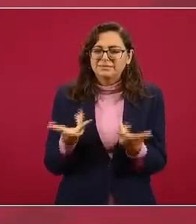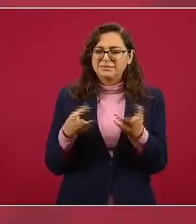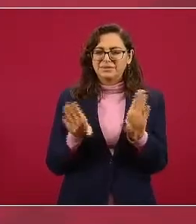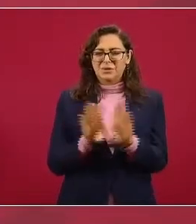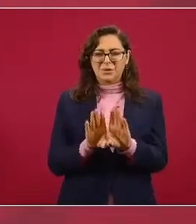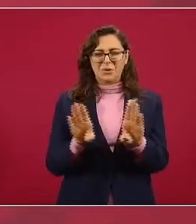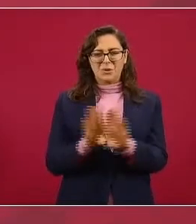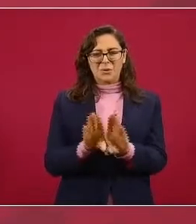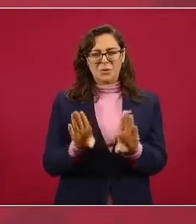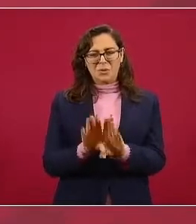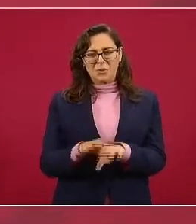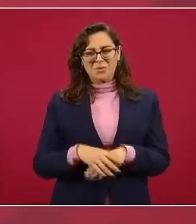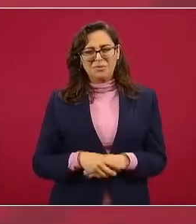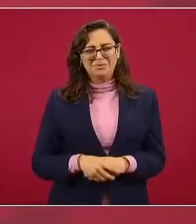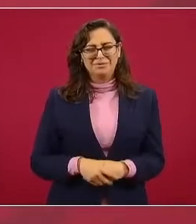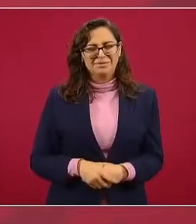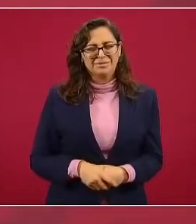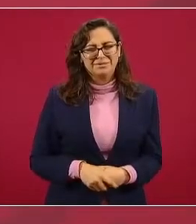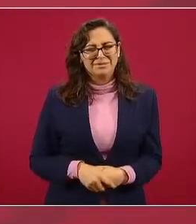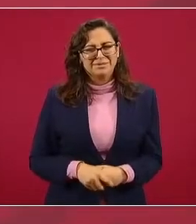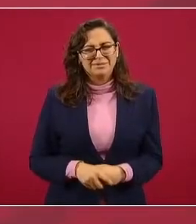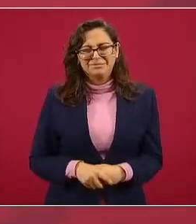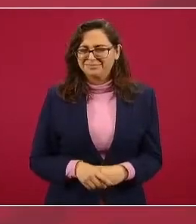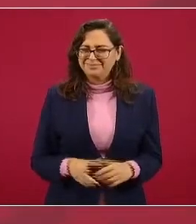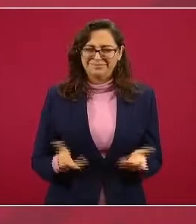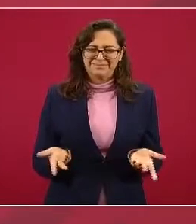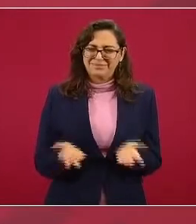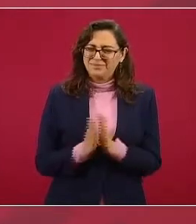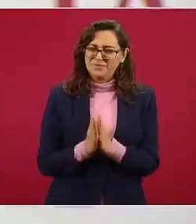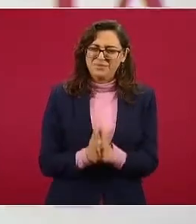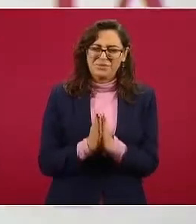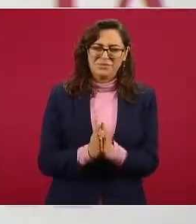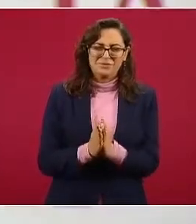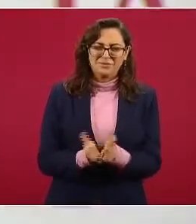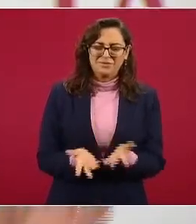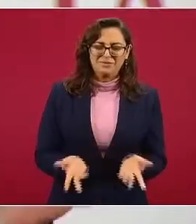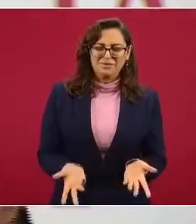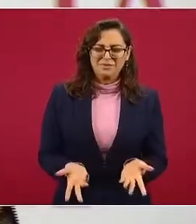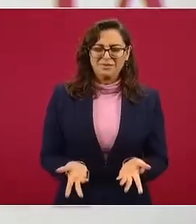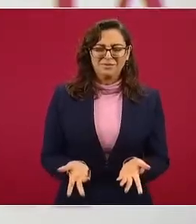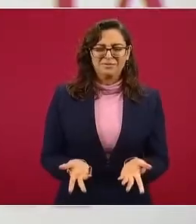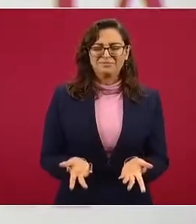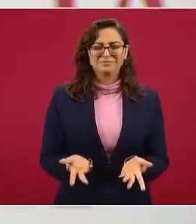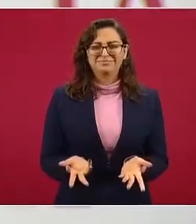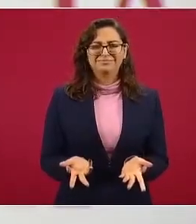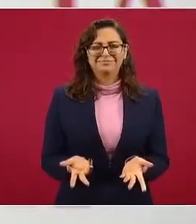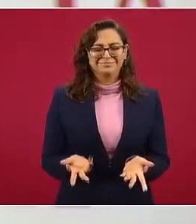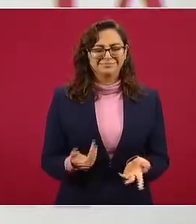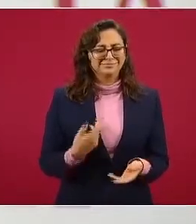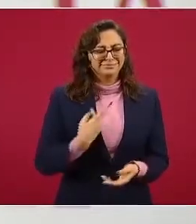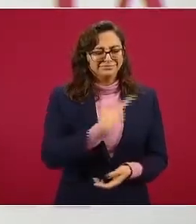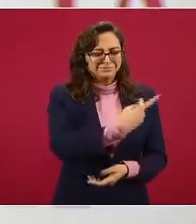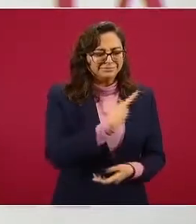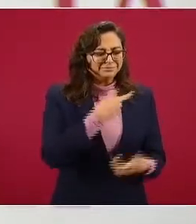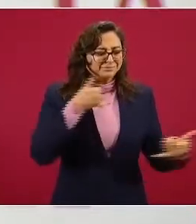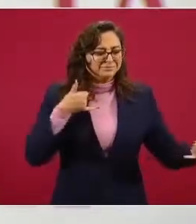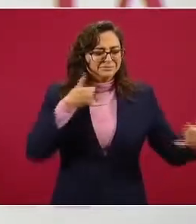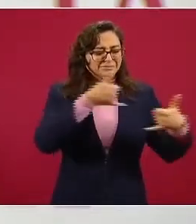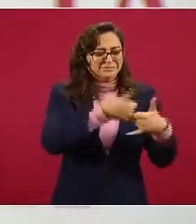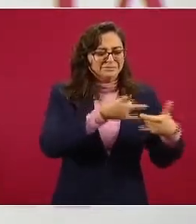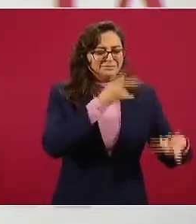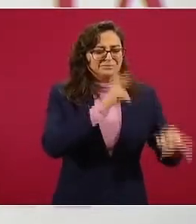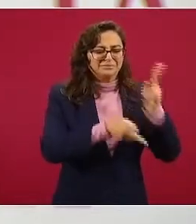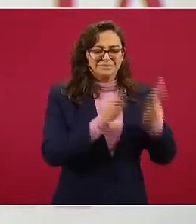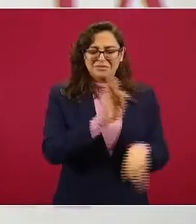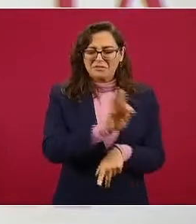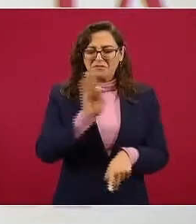Entonces, primero, no aconteció así. Es fácil verificar eso por las fechas y la cronología que les acabo de decir,